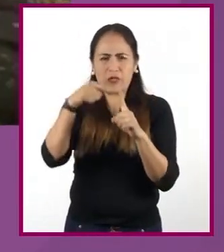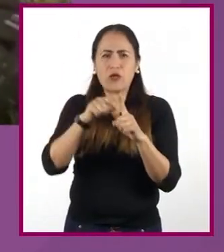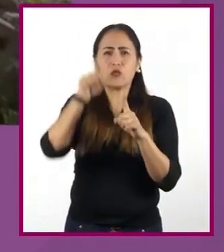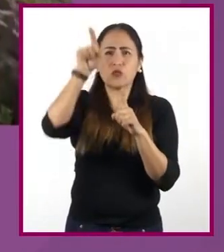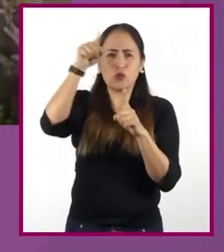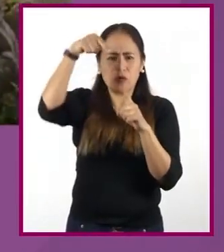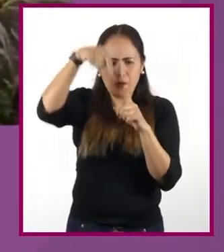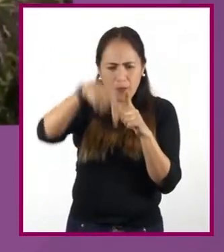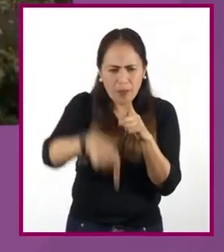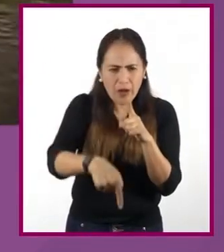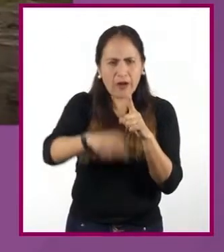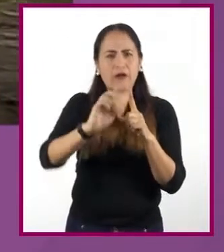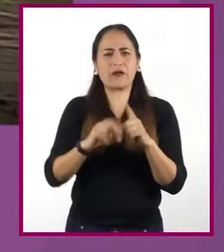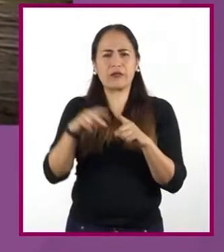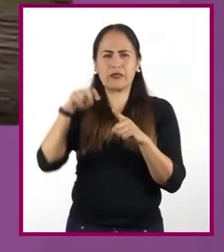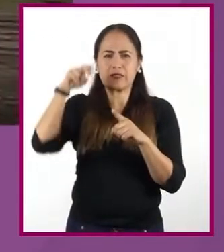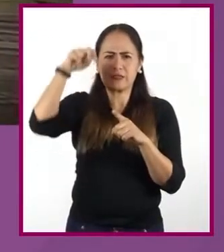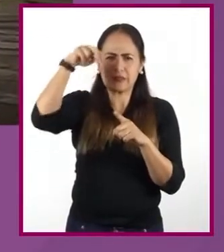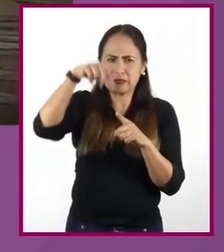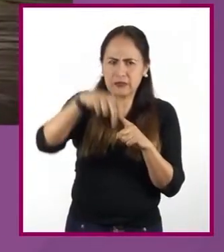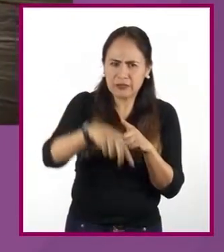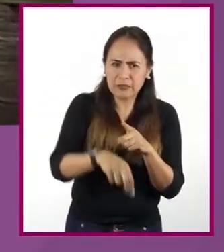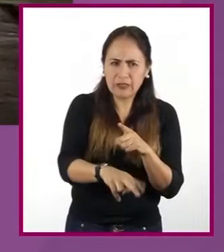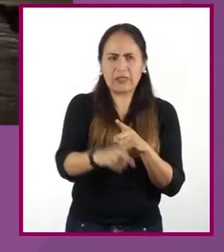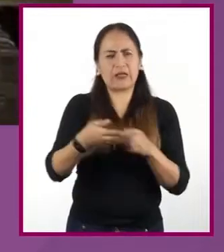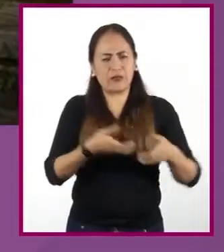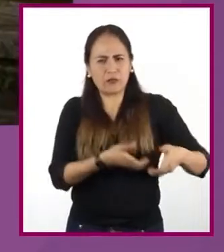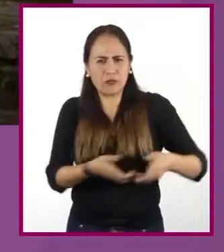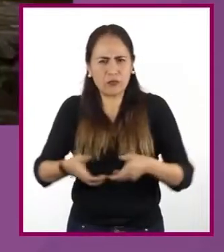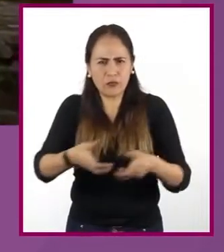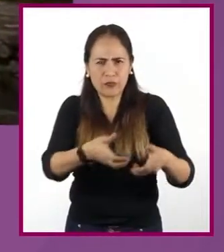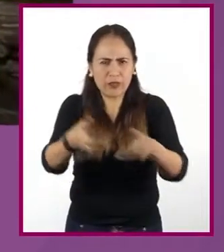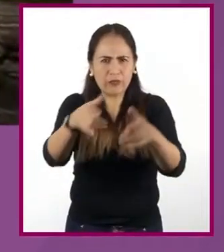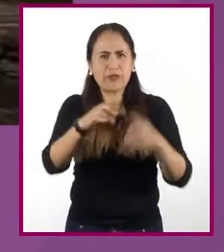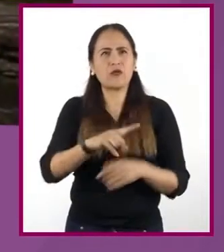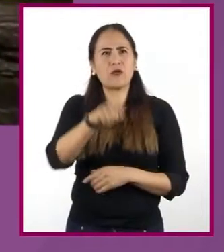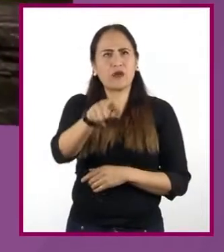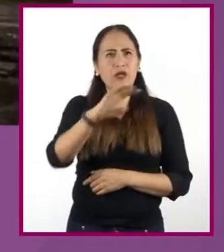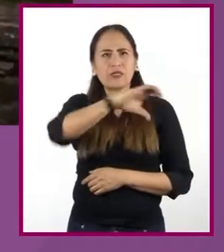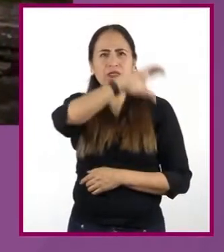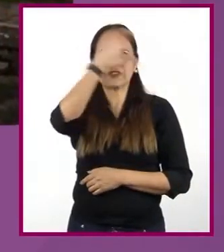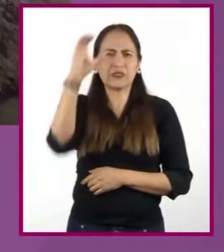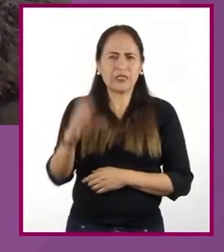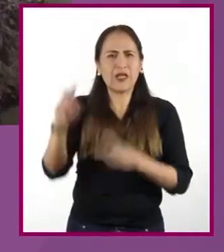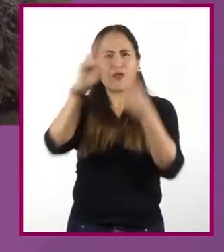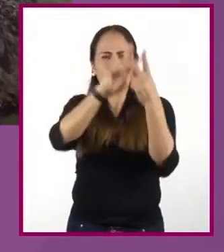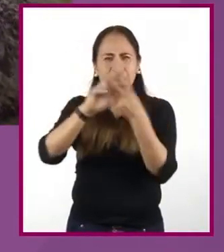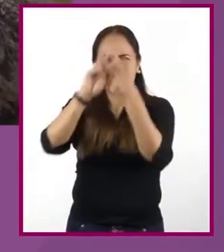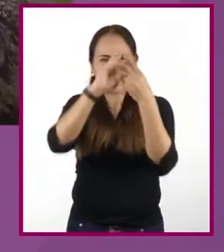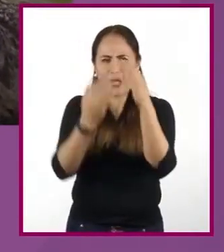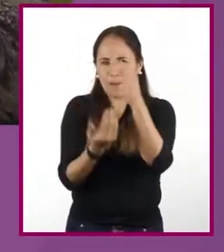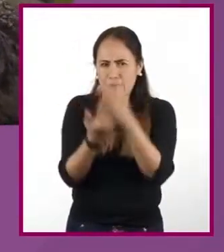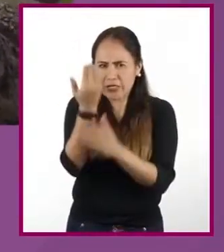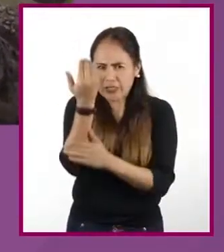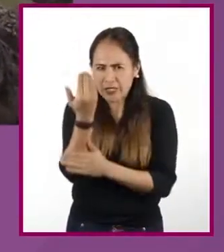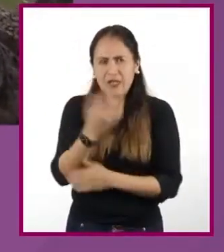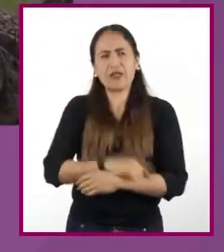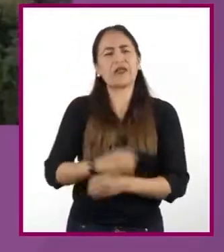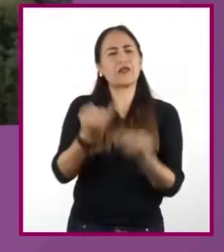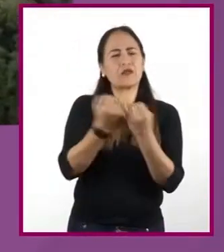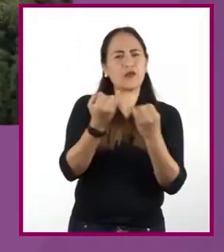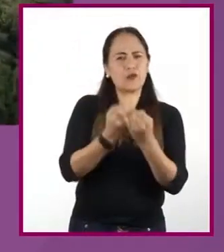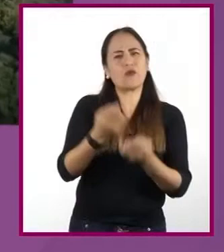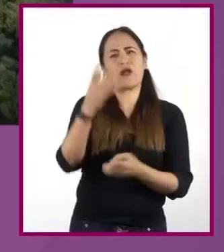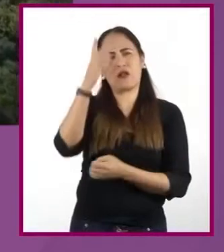en cascadas de escaleras, siguiendo las rutas en el cielo de la estrella de la mañana y de la estrella de la tarde,